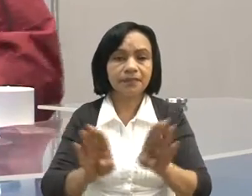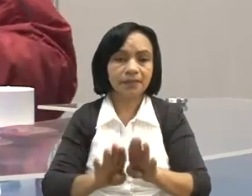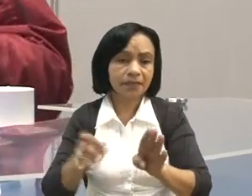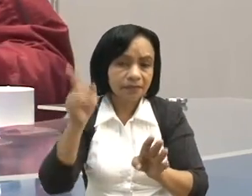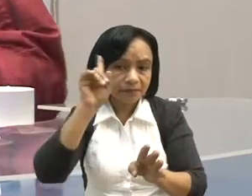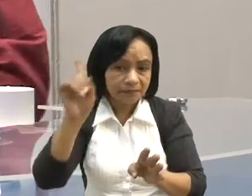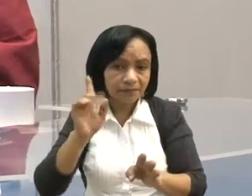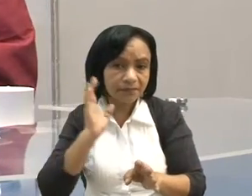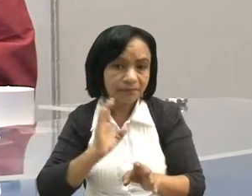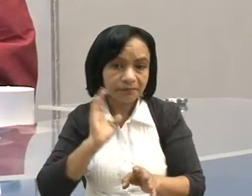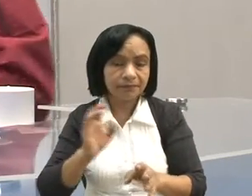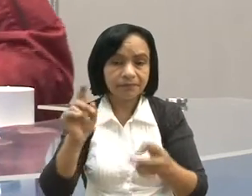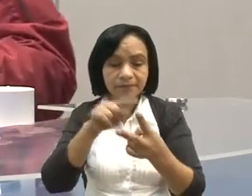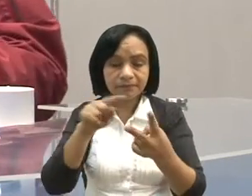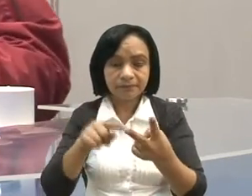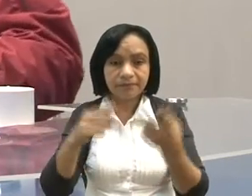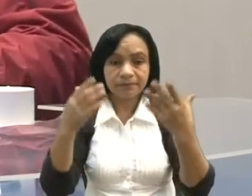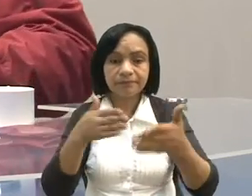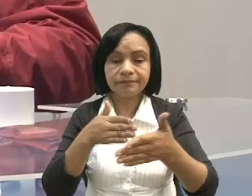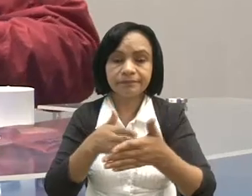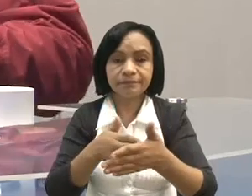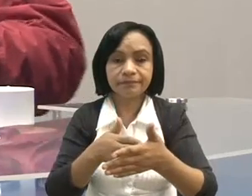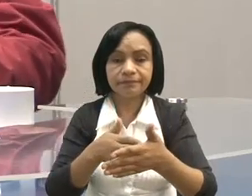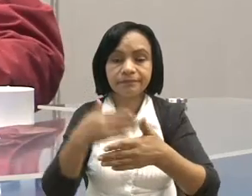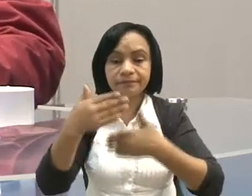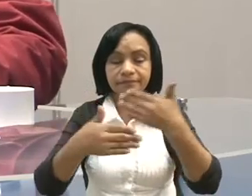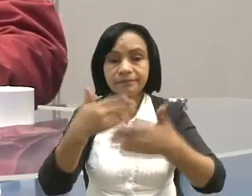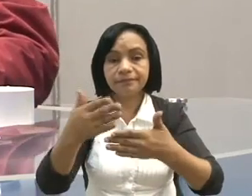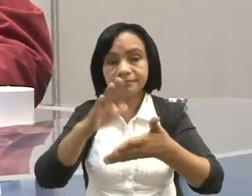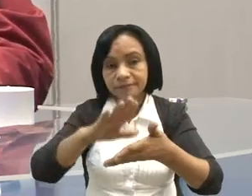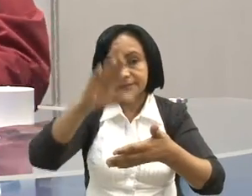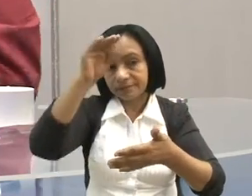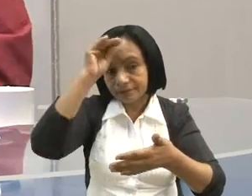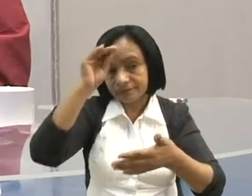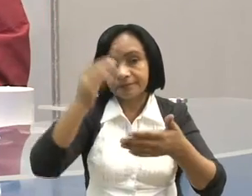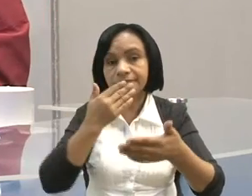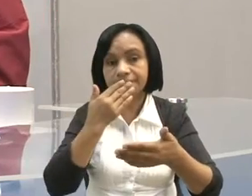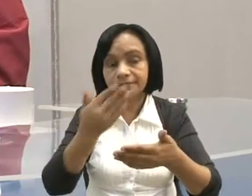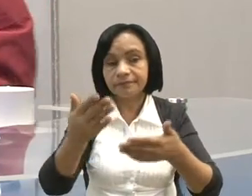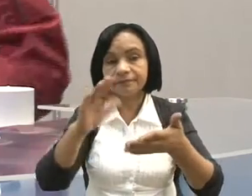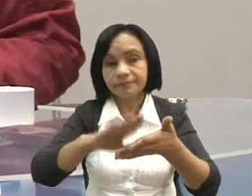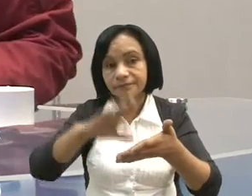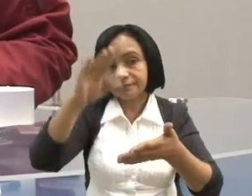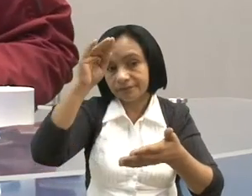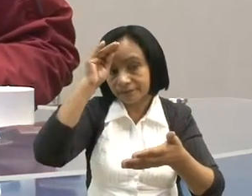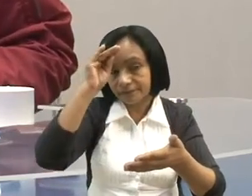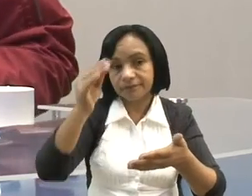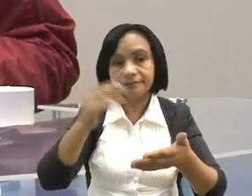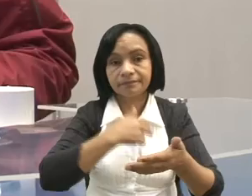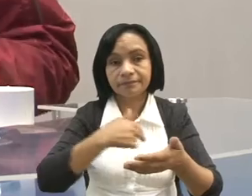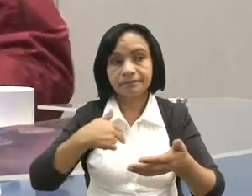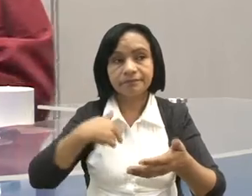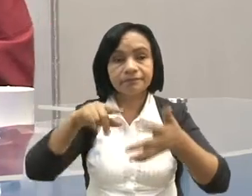Entonces, esos dos te impiden a vos tener un proceso de aprendizaje que sean con calidad. Entonces, tuvimos